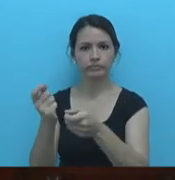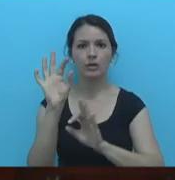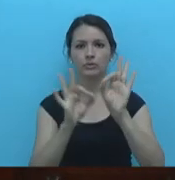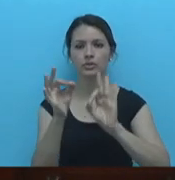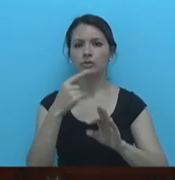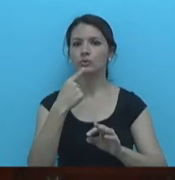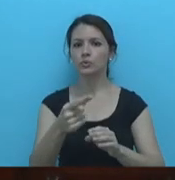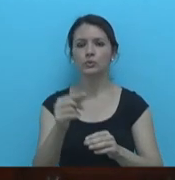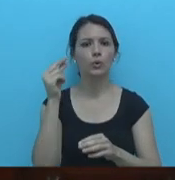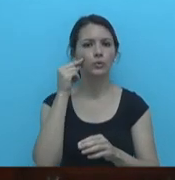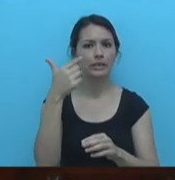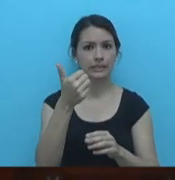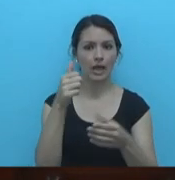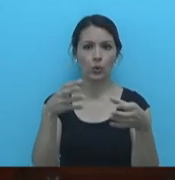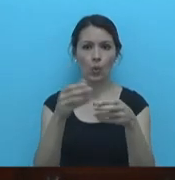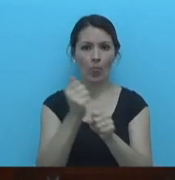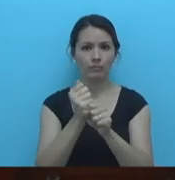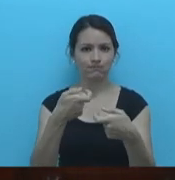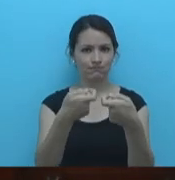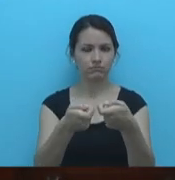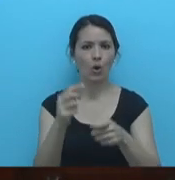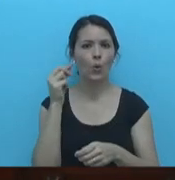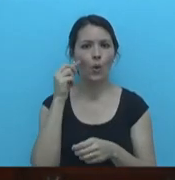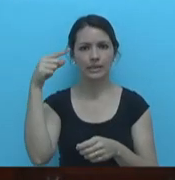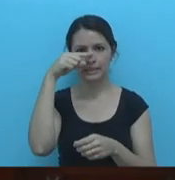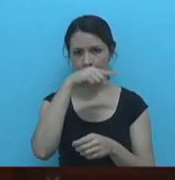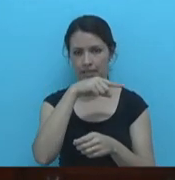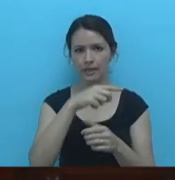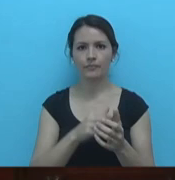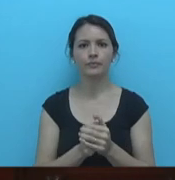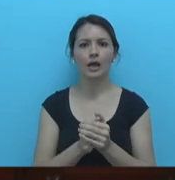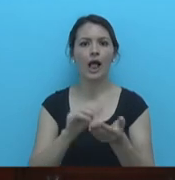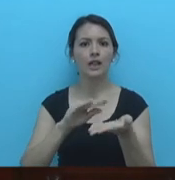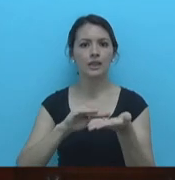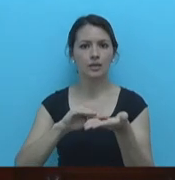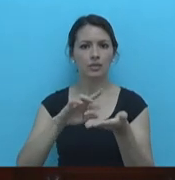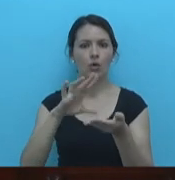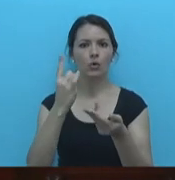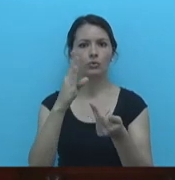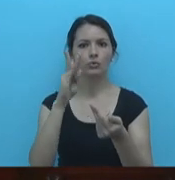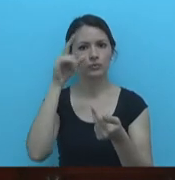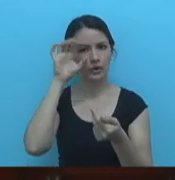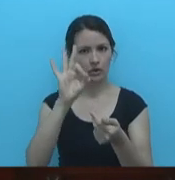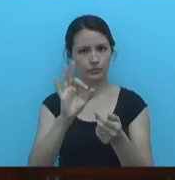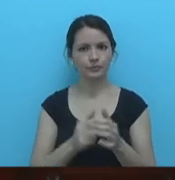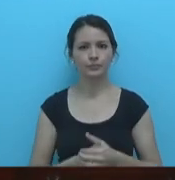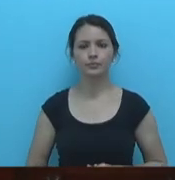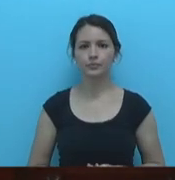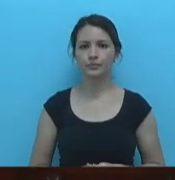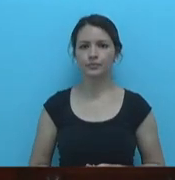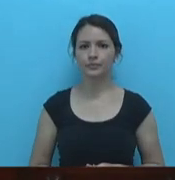46. A la comisión asignada. 47. Diputado Rubeo, tiene uso de la palabra. Sí, presidente, mire, en